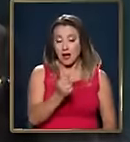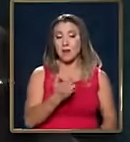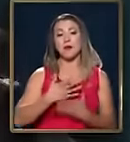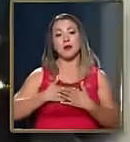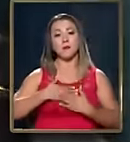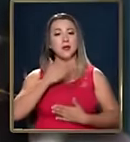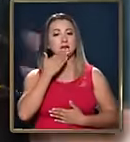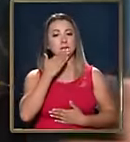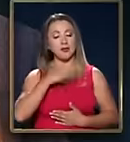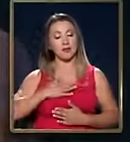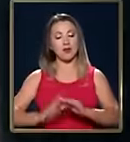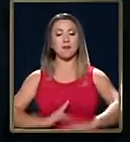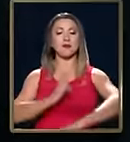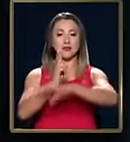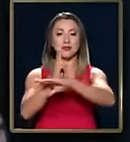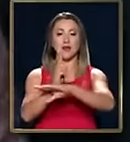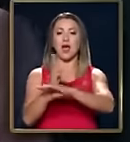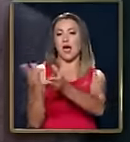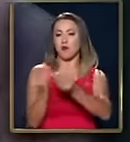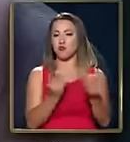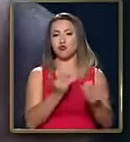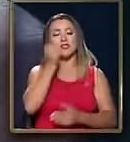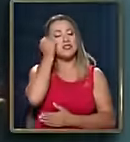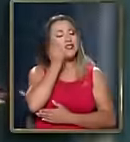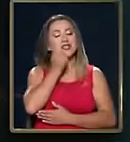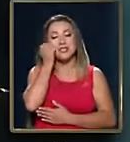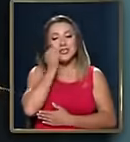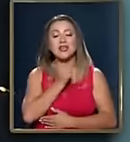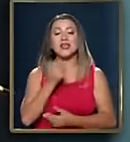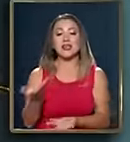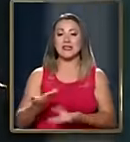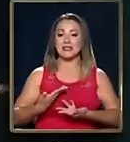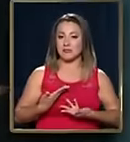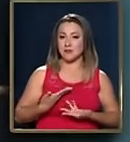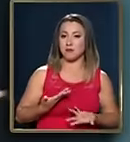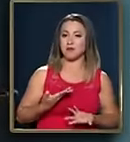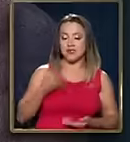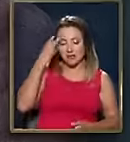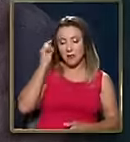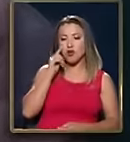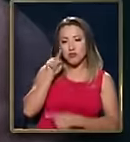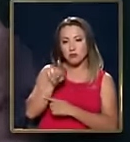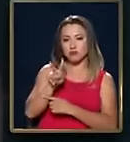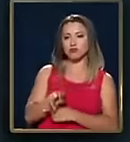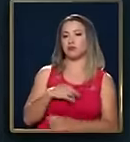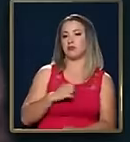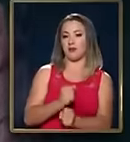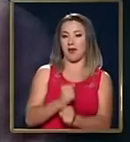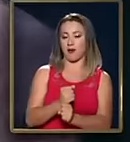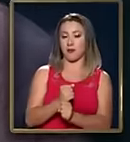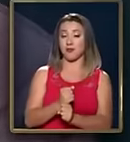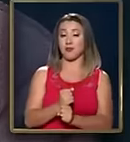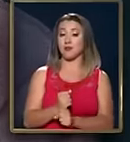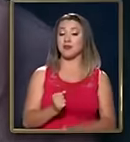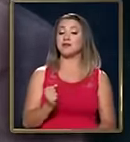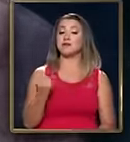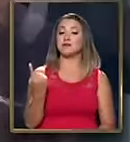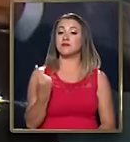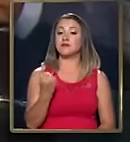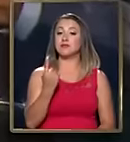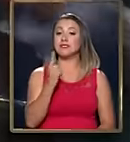también un placer representar a tantos que te quieren, que recibimos tu trabajo y que así como hoy día hay una persona que